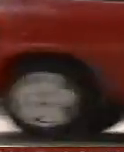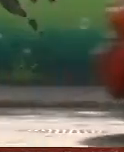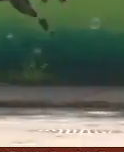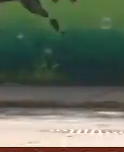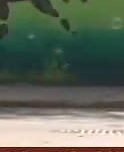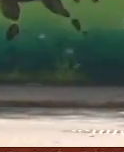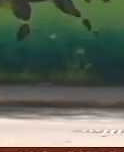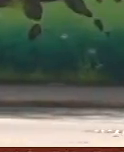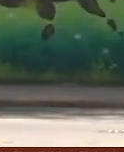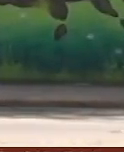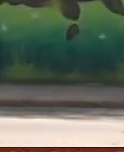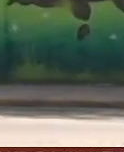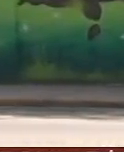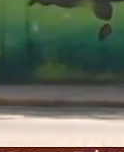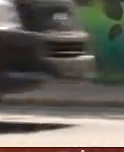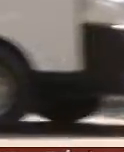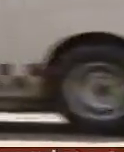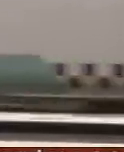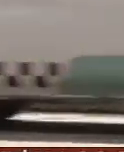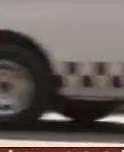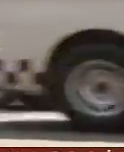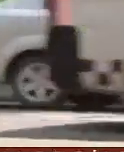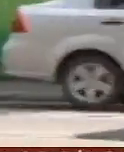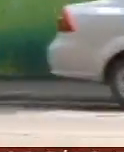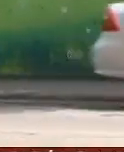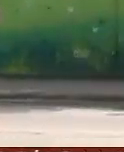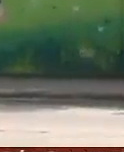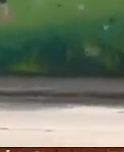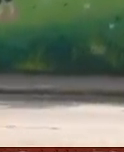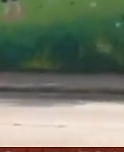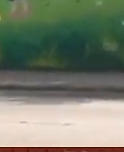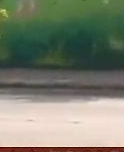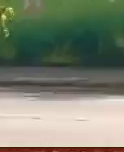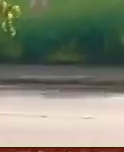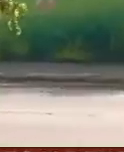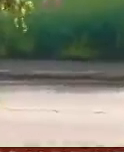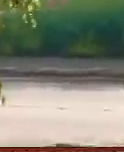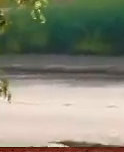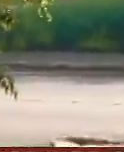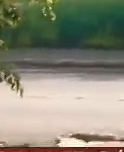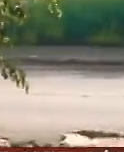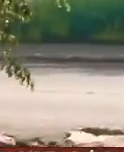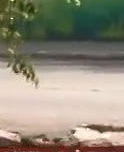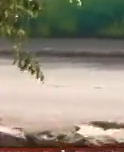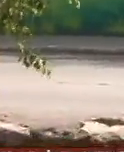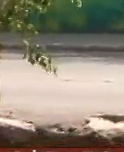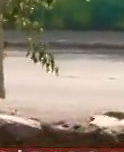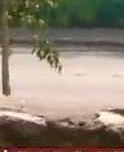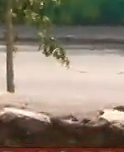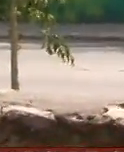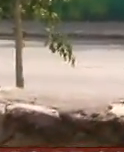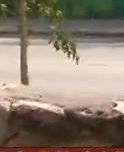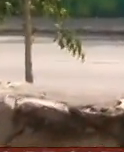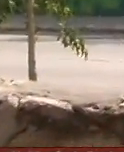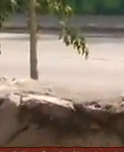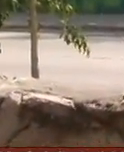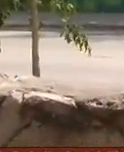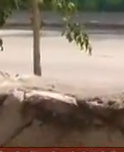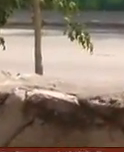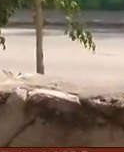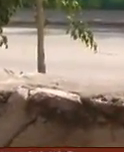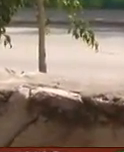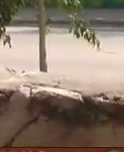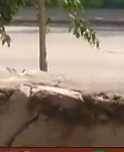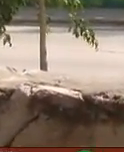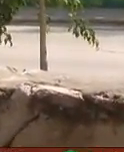Y entonces esto fue como una oportunidad para mí, porque te hace ver la ilustración de forma